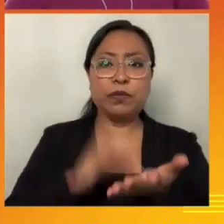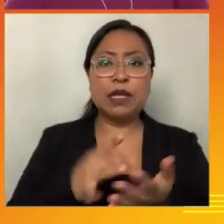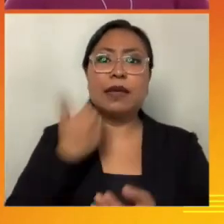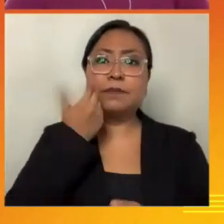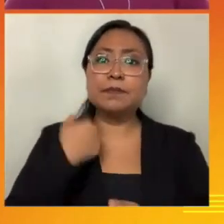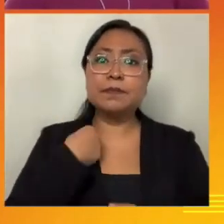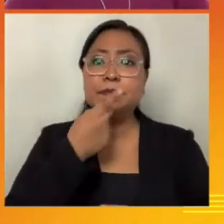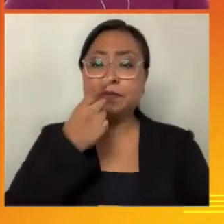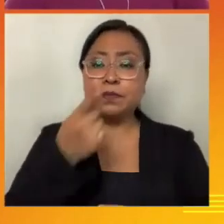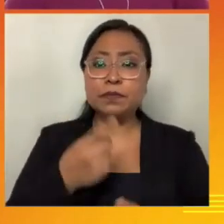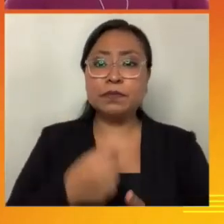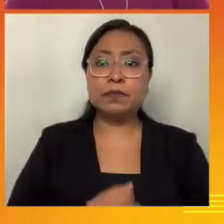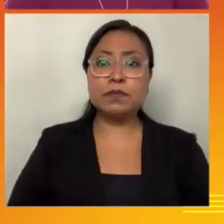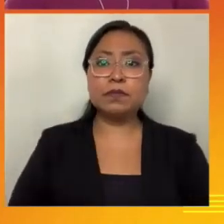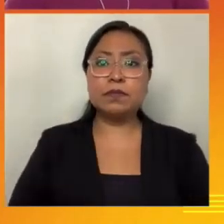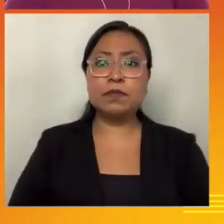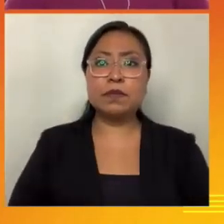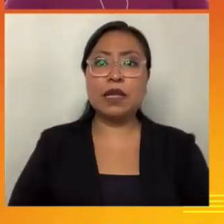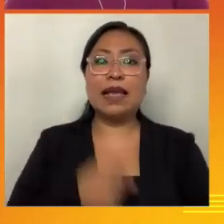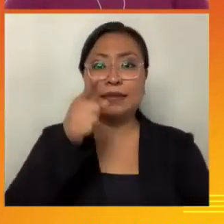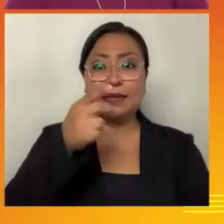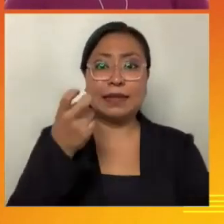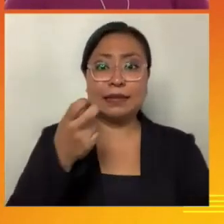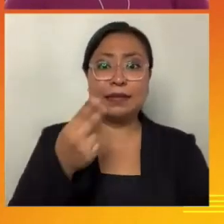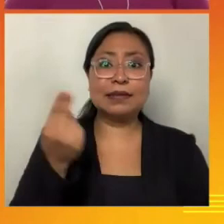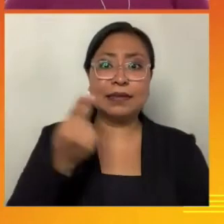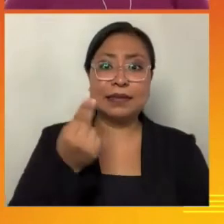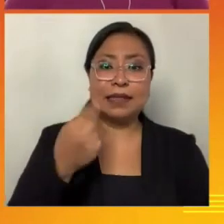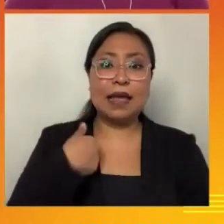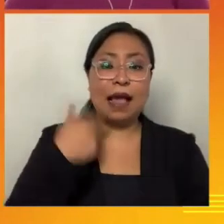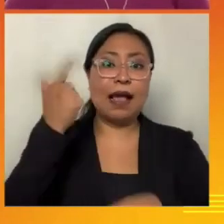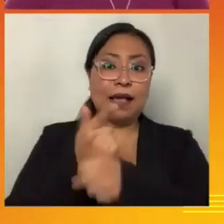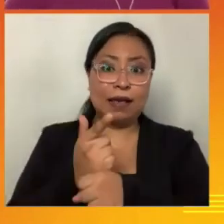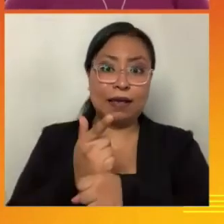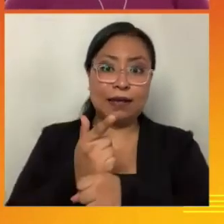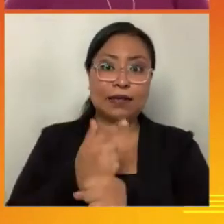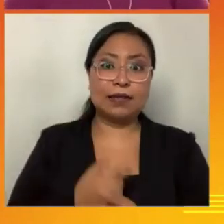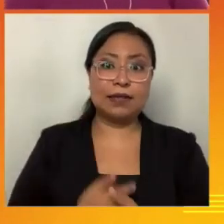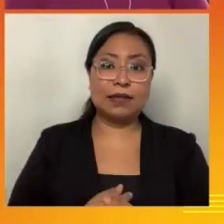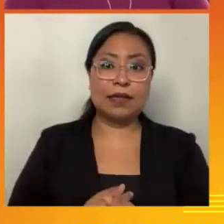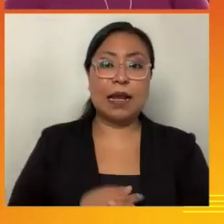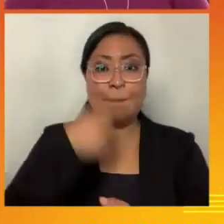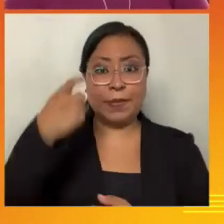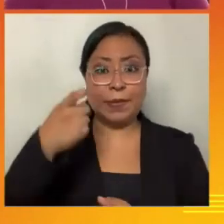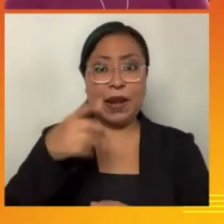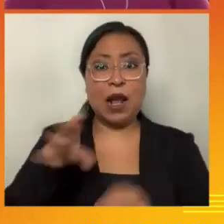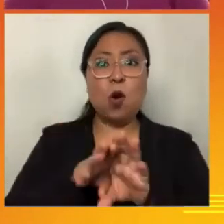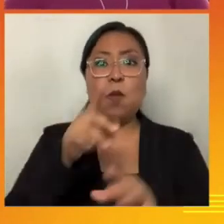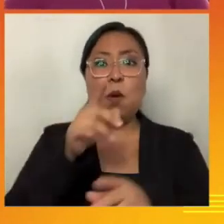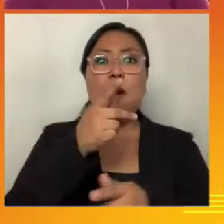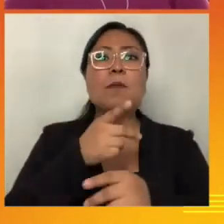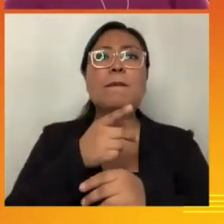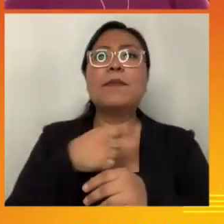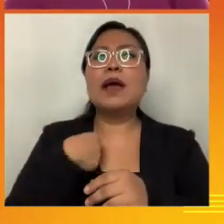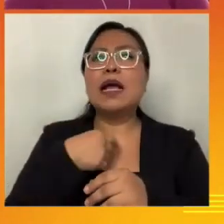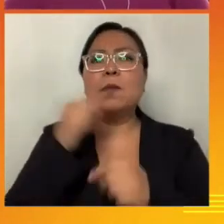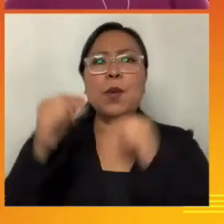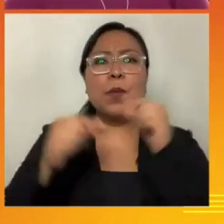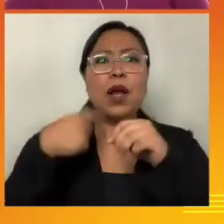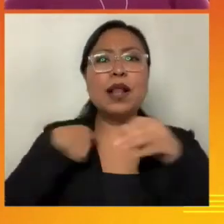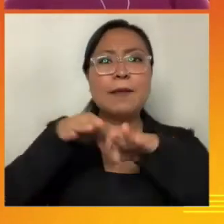son, digamos que estas necesidades que hemos identificado son la primera de productividad y operación, la segunda